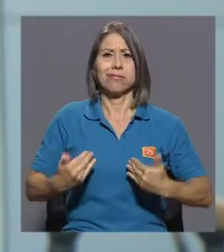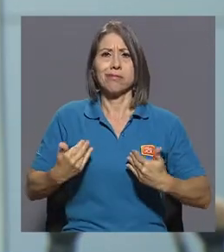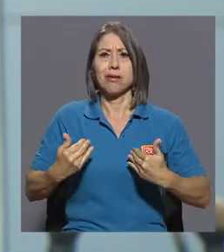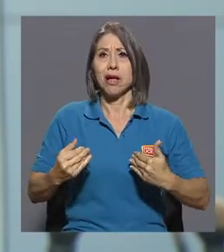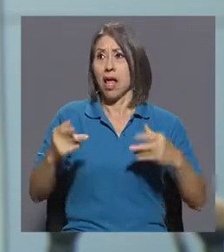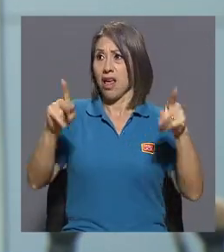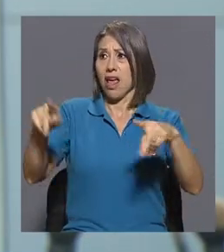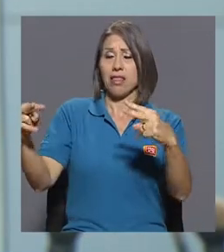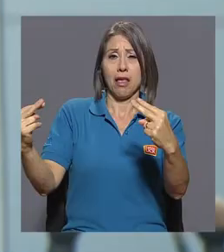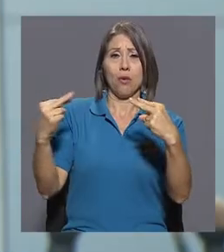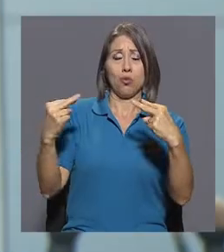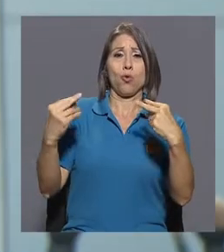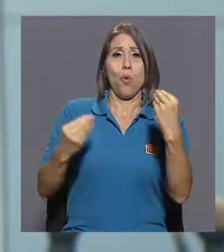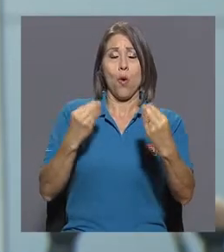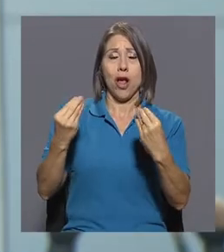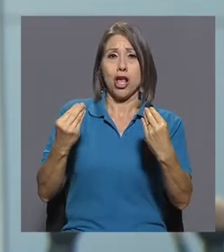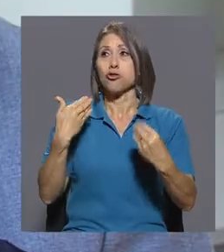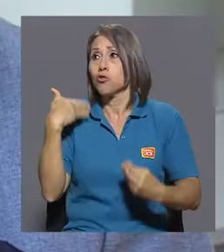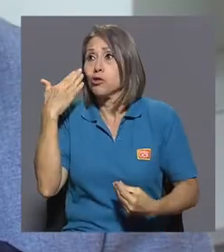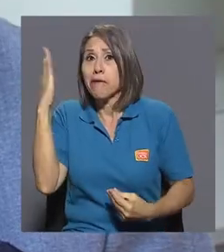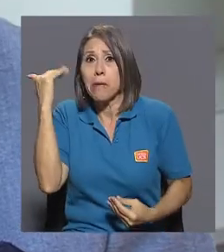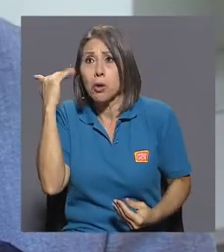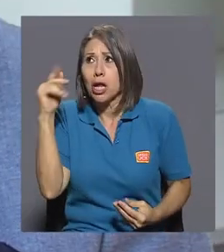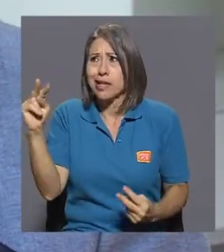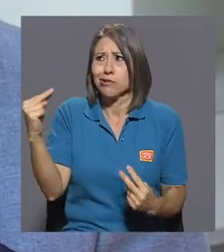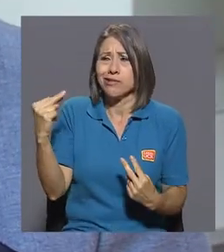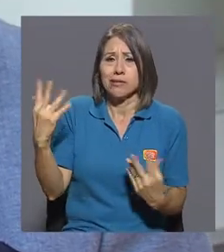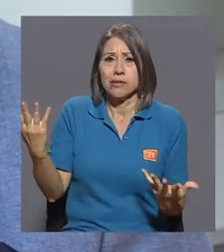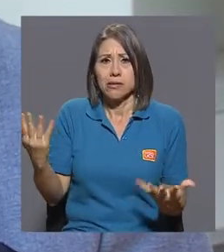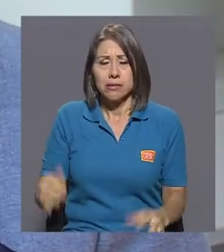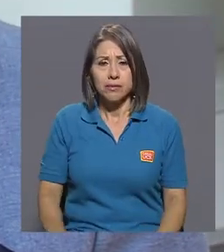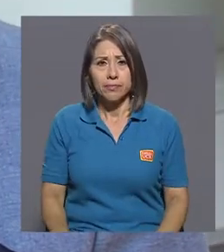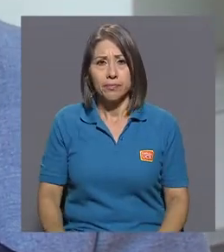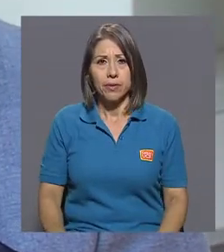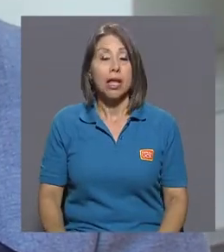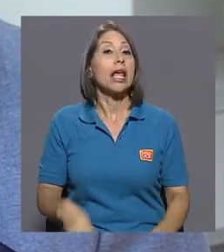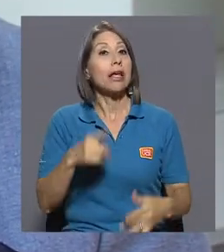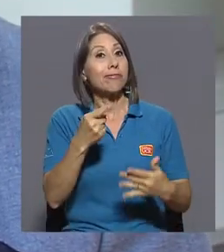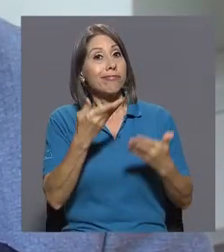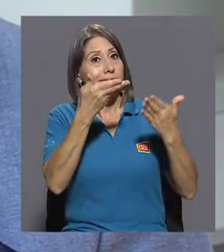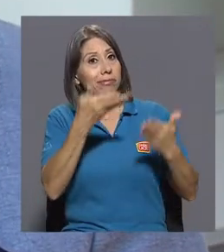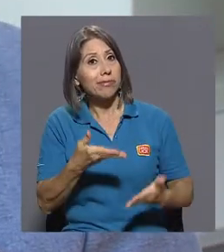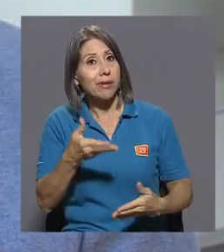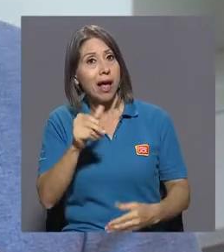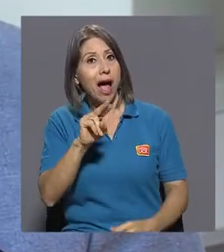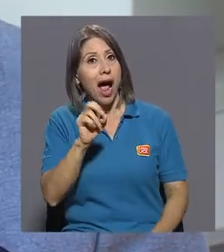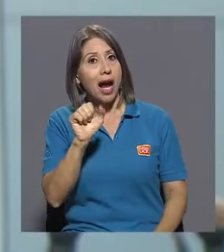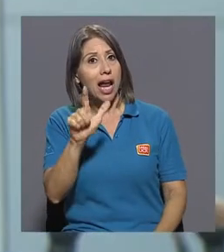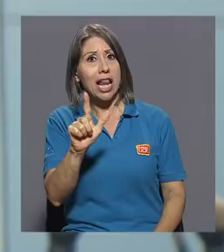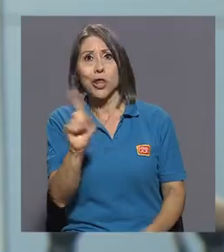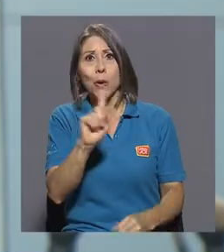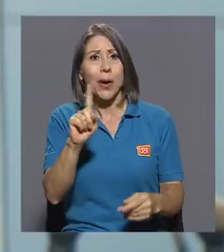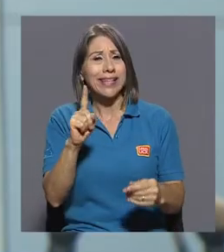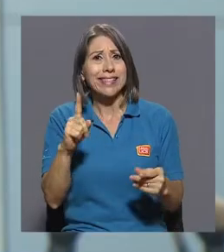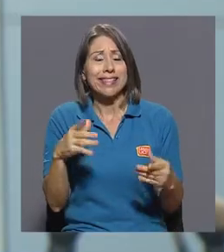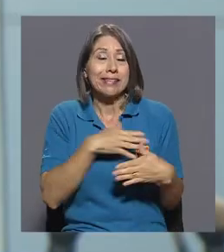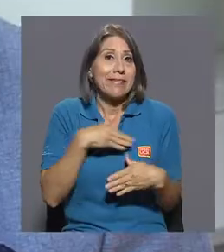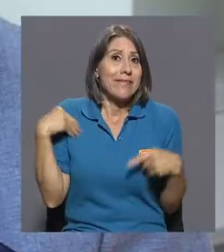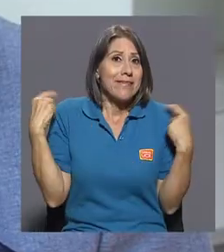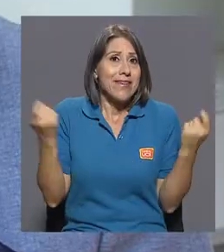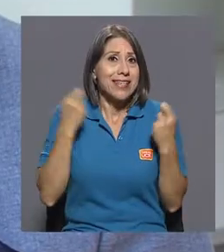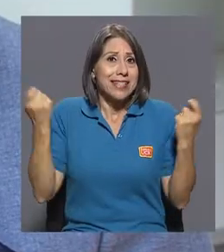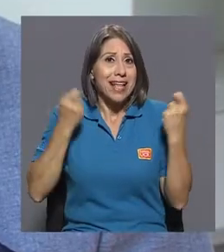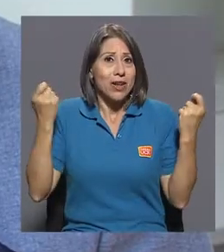reacción. Sin yo saber por qué, porque... Y conste que Ángel no es un fiestero. No, aunque sí tuve mi